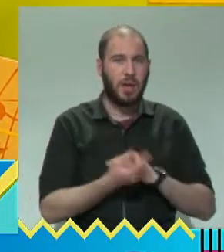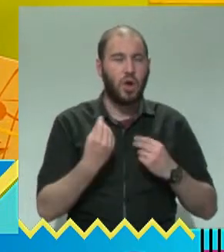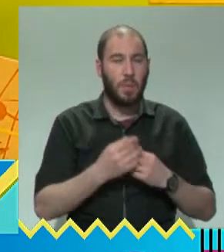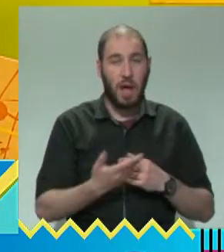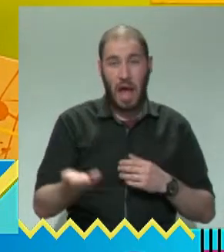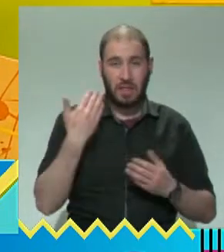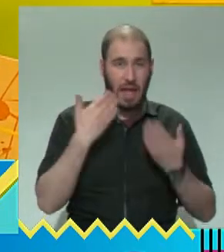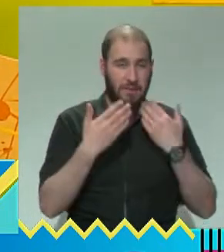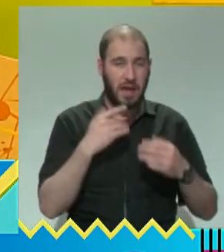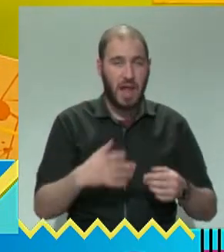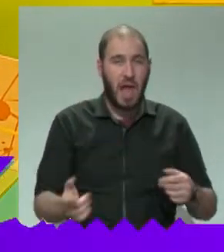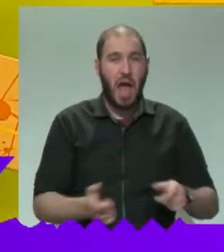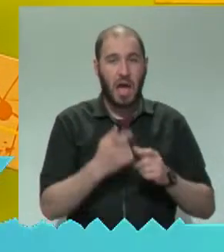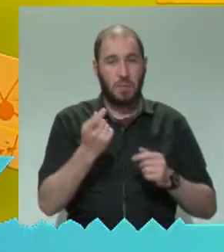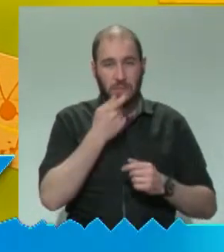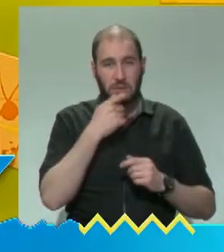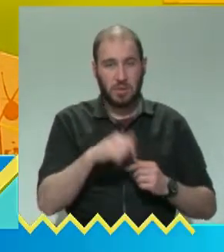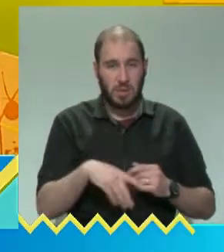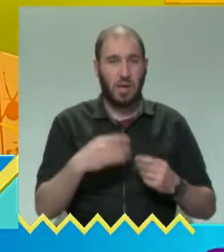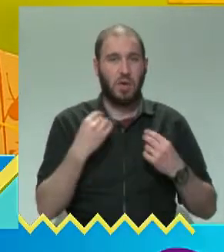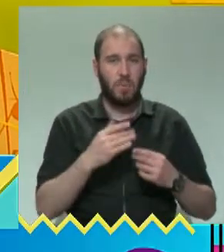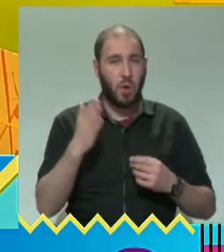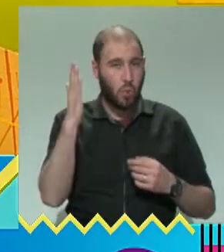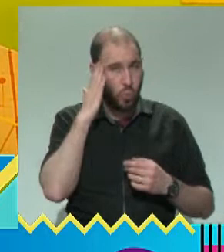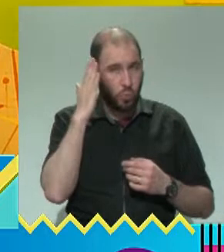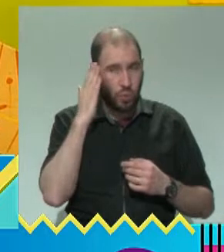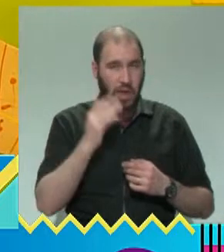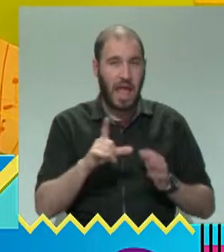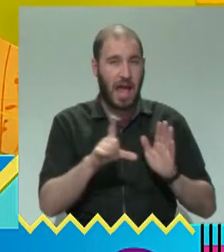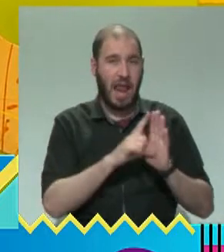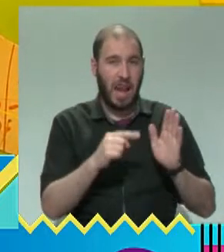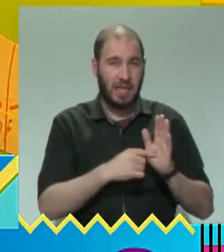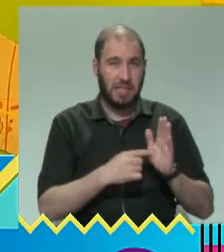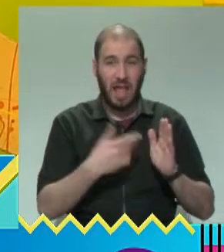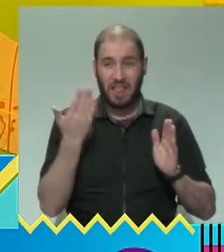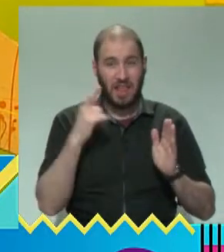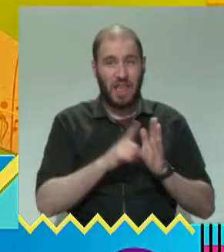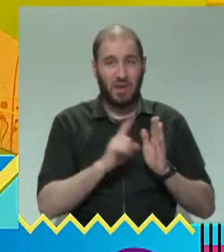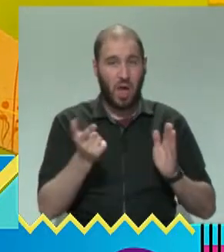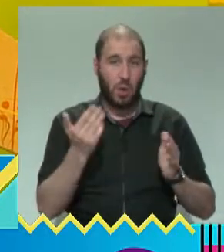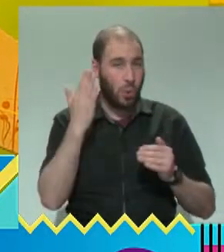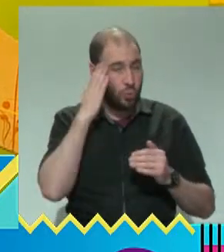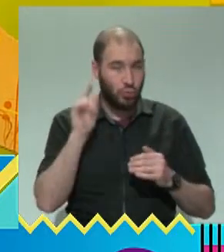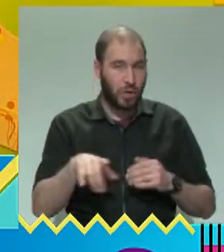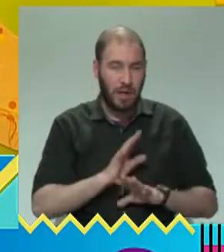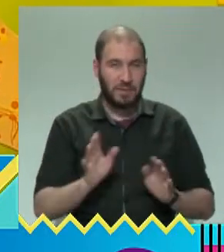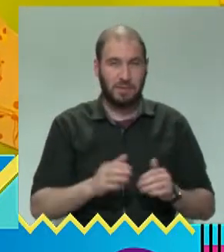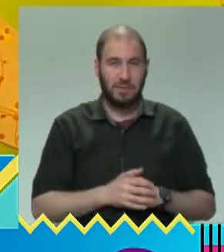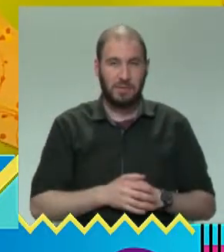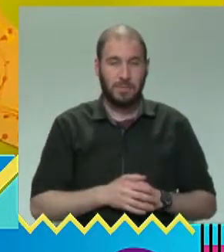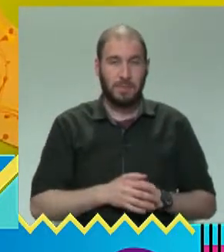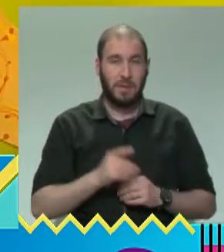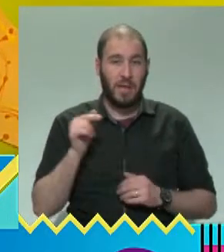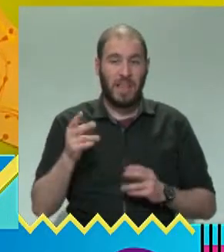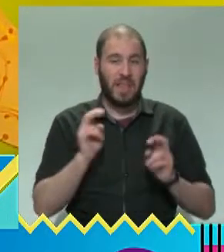al principio que el arbolado de Mendoza se hizo a través de una cultura, no con leyes, no había leyes, era una cultura. Esta por